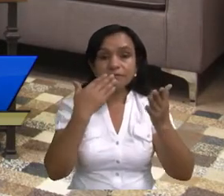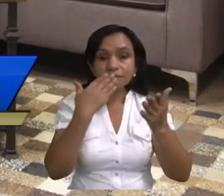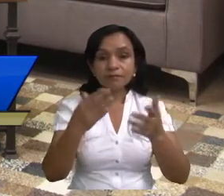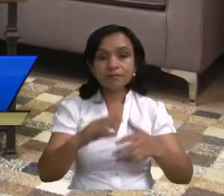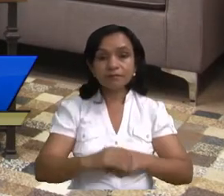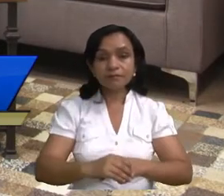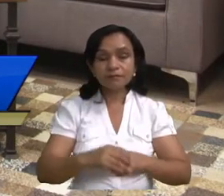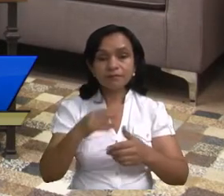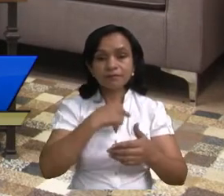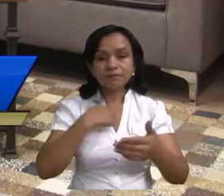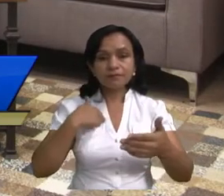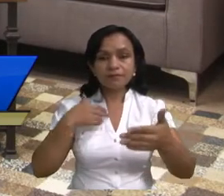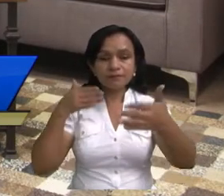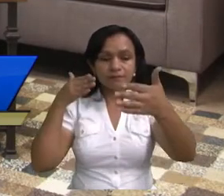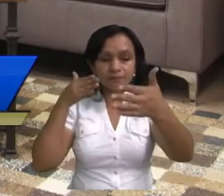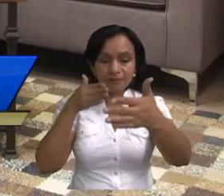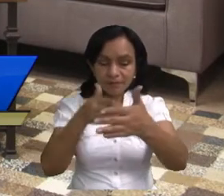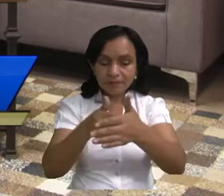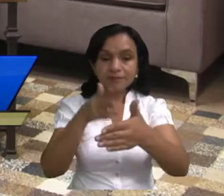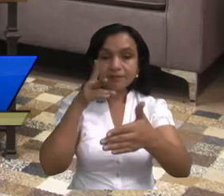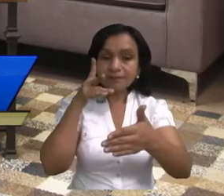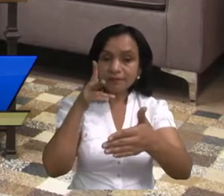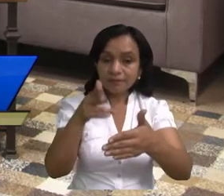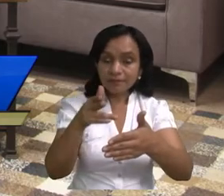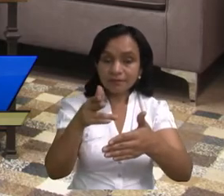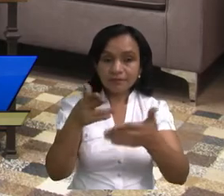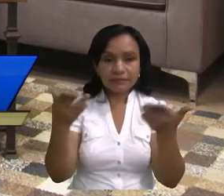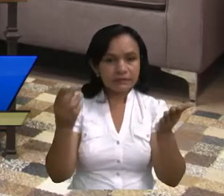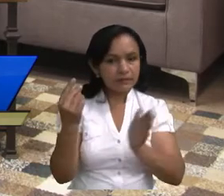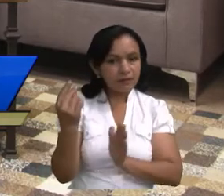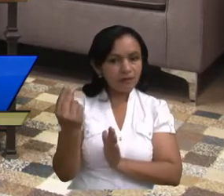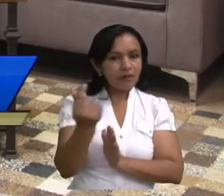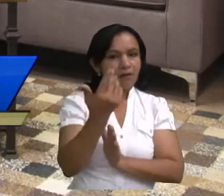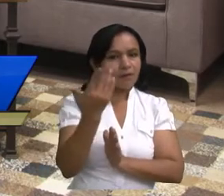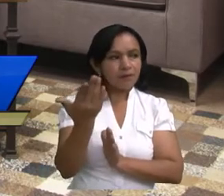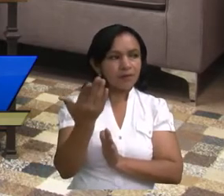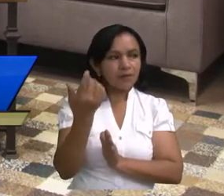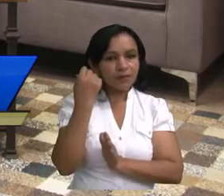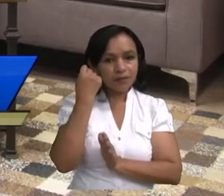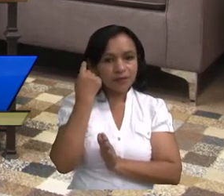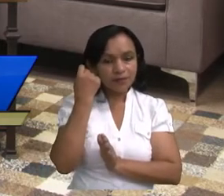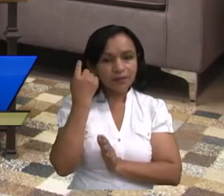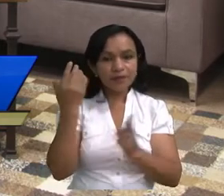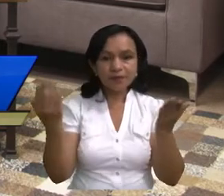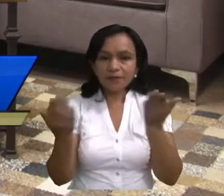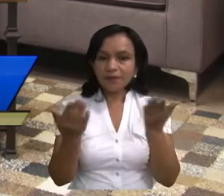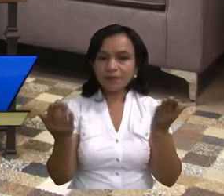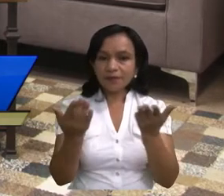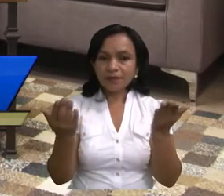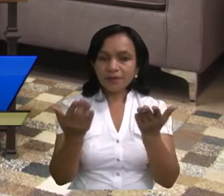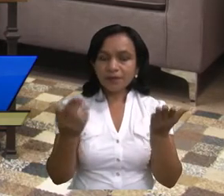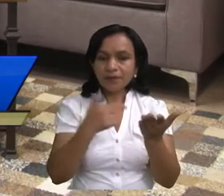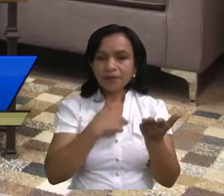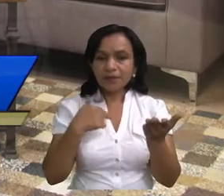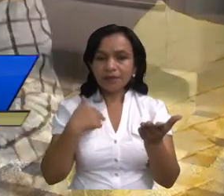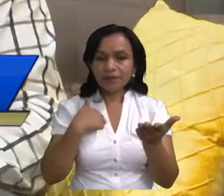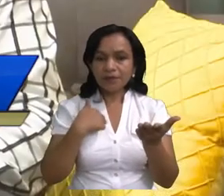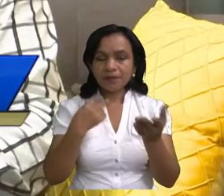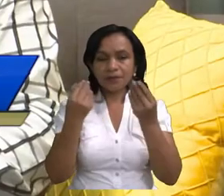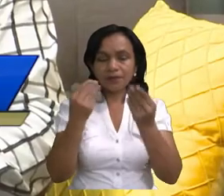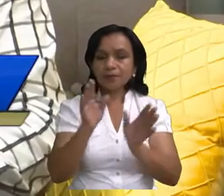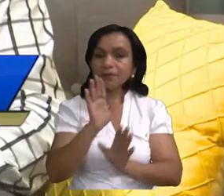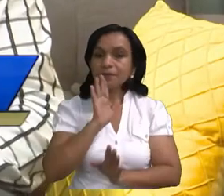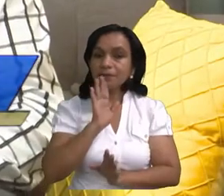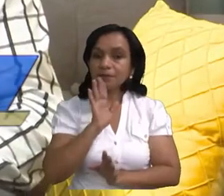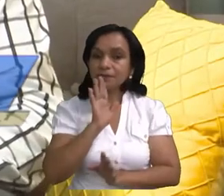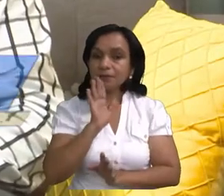Ramona, tenemos que hacer una breve pausa, el tiempo va deprisa y este tema siempre, pues, con mucho que hablar, ¿no?